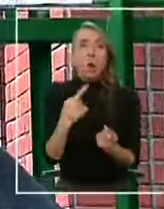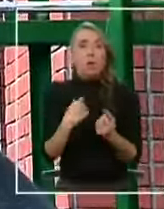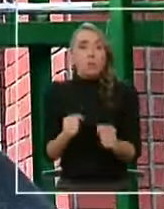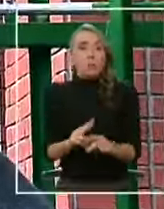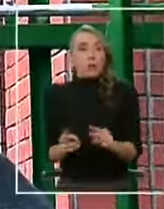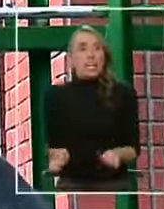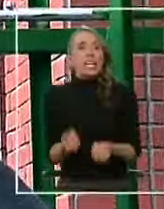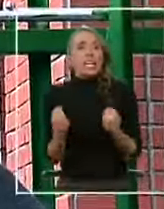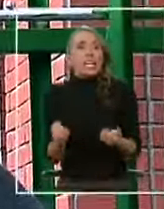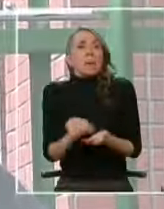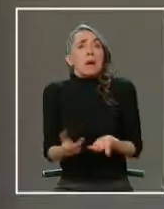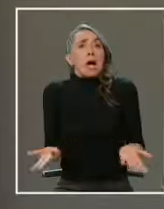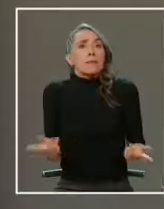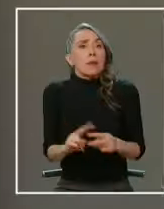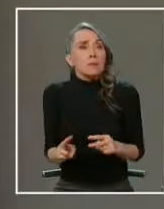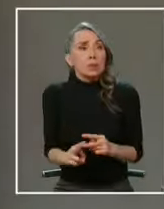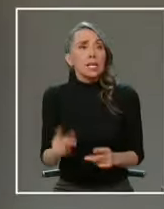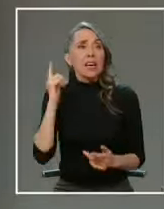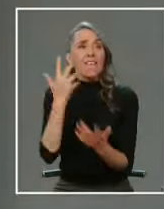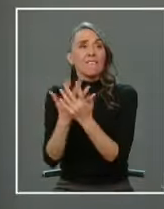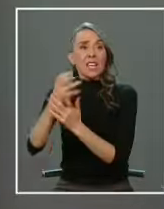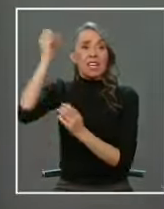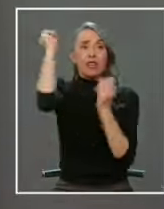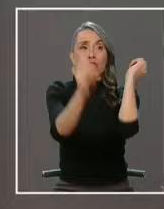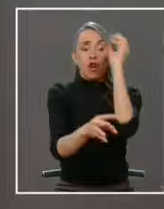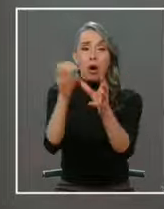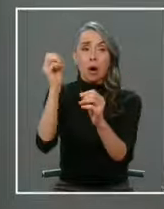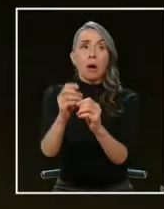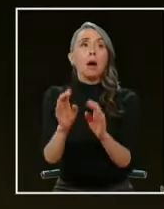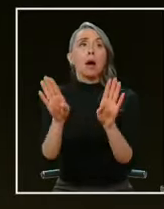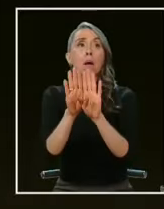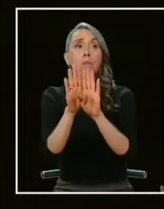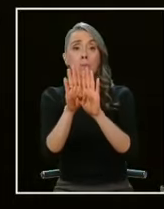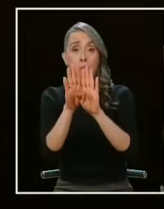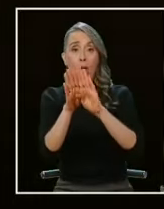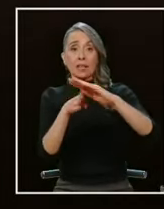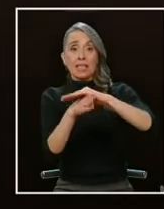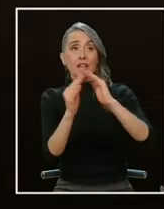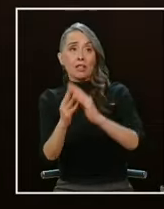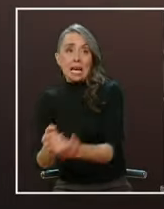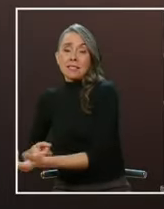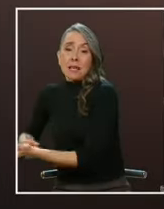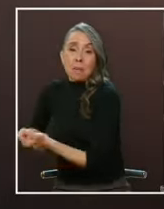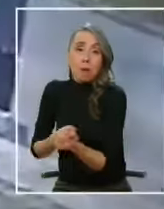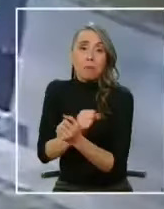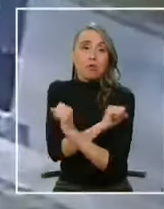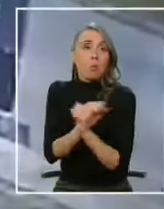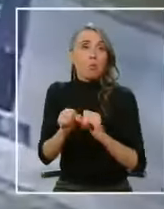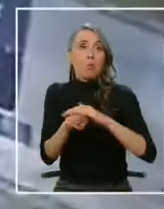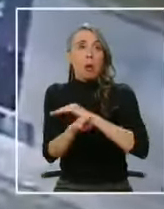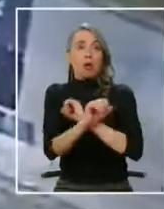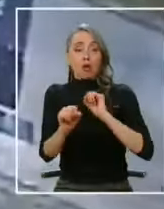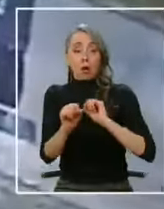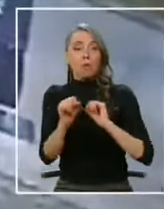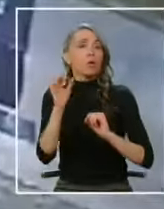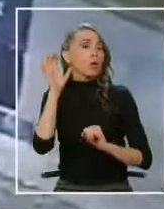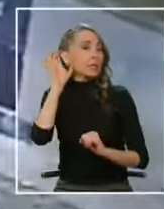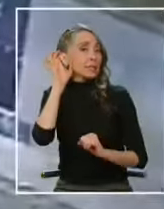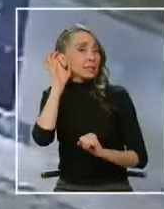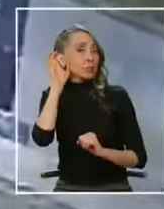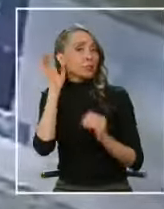hacer, ¿qué más vamos a hacer? Tratan de forzar la puerta de ingreso a la casa. Mal resultado. Empezamos a